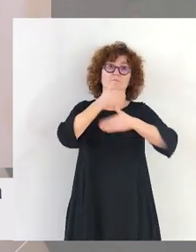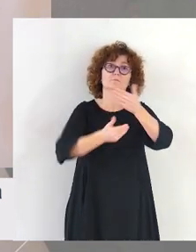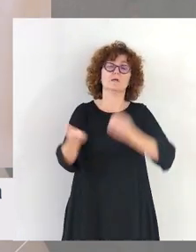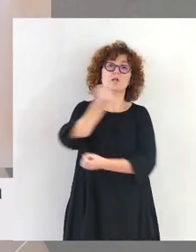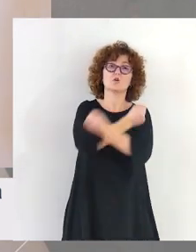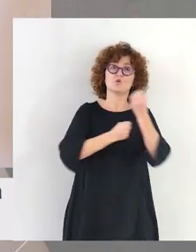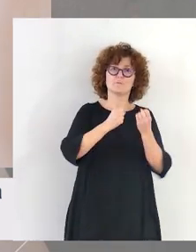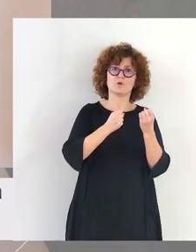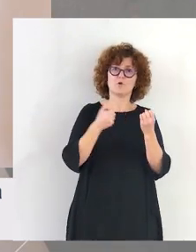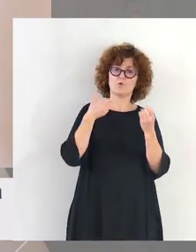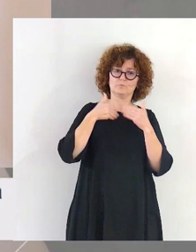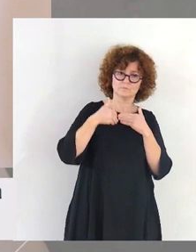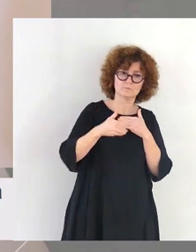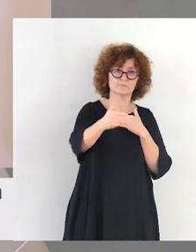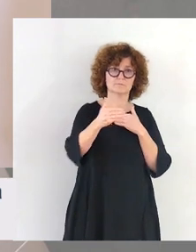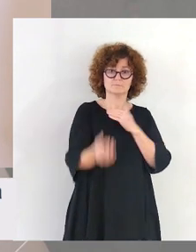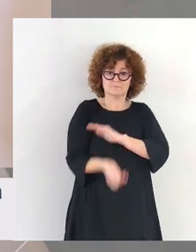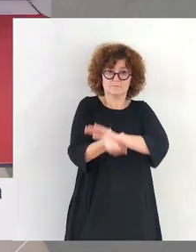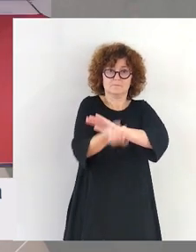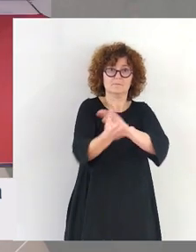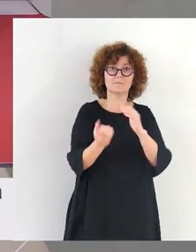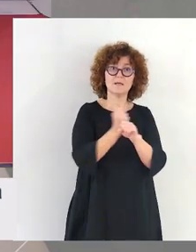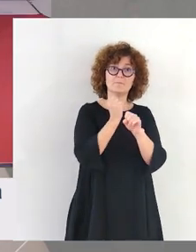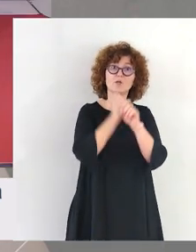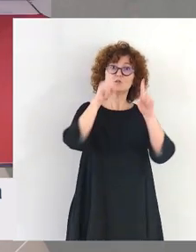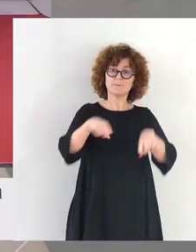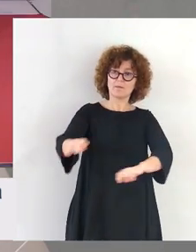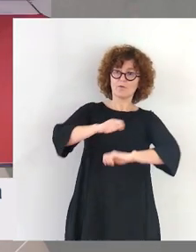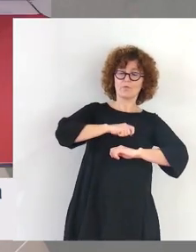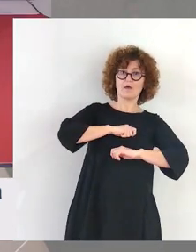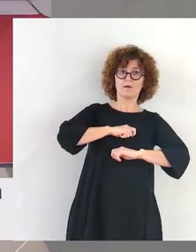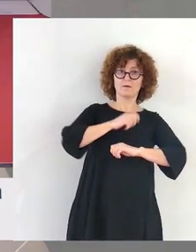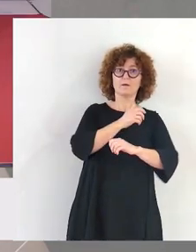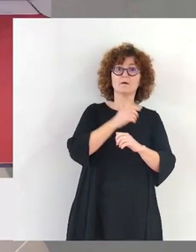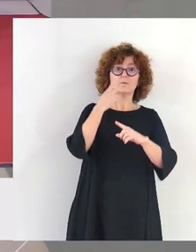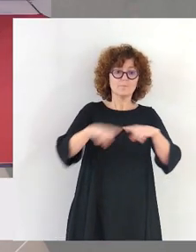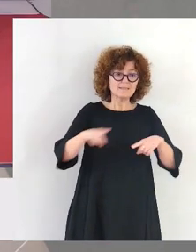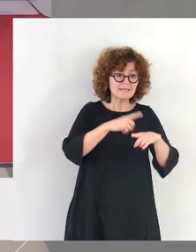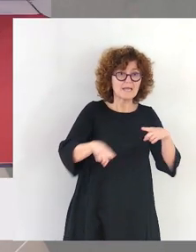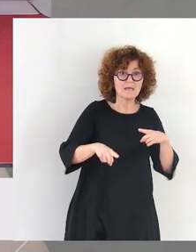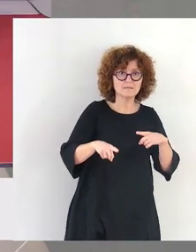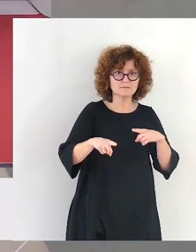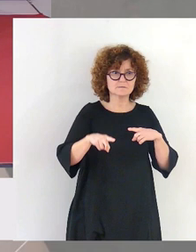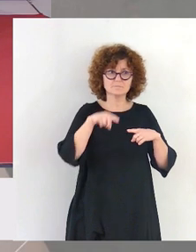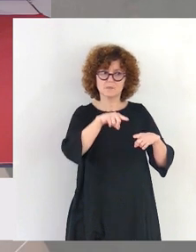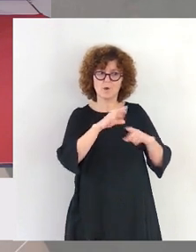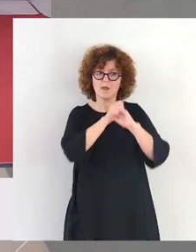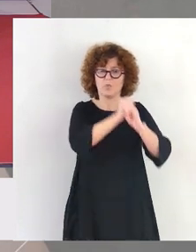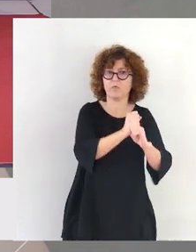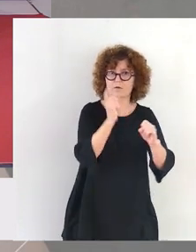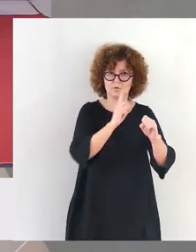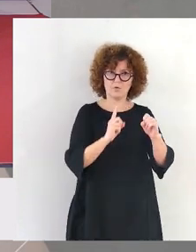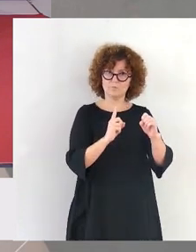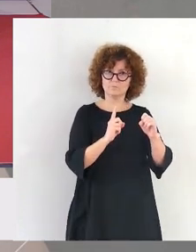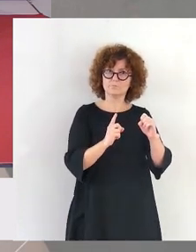perdurable la innovación y el empleo y permitirá reducir la dependencia de materiales críticos y mejorar la seguridad